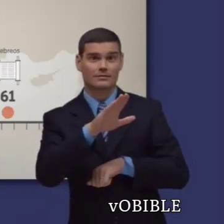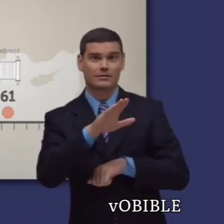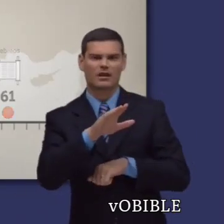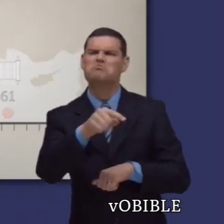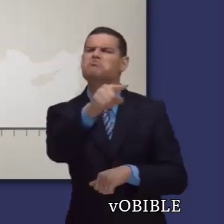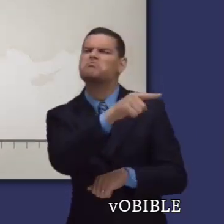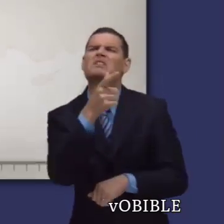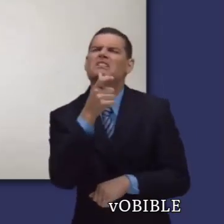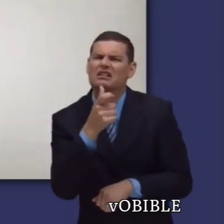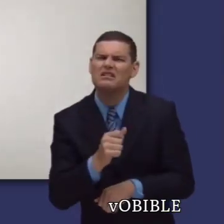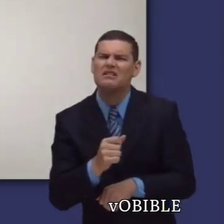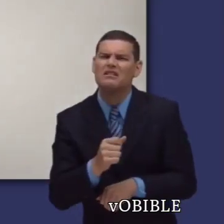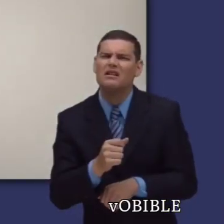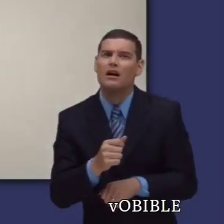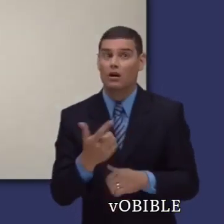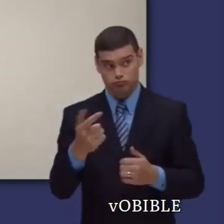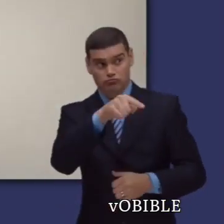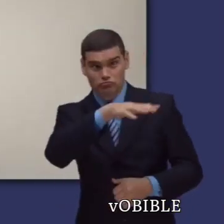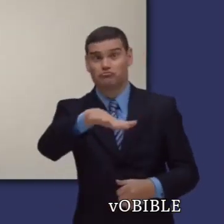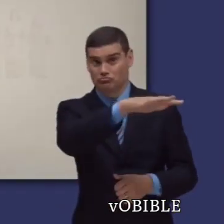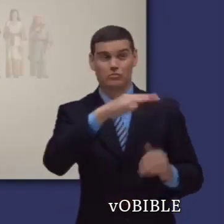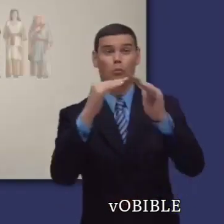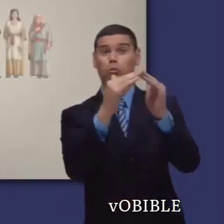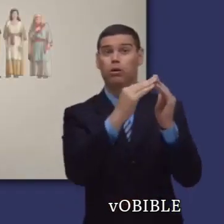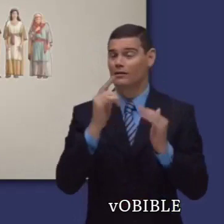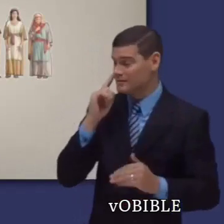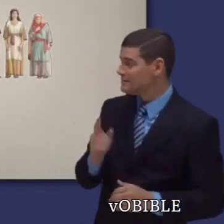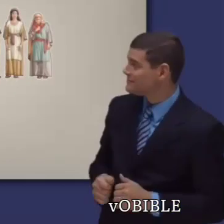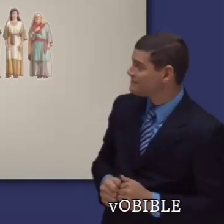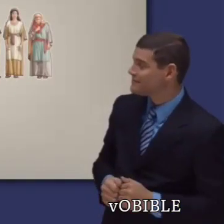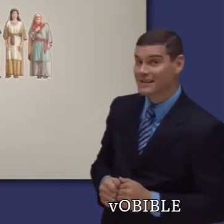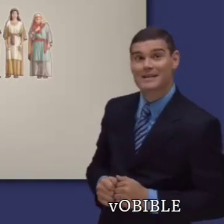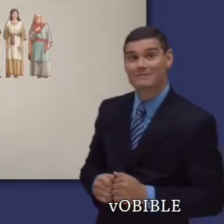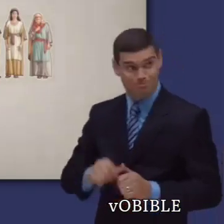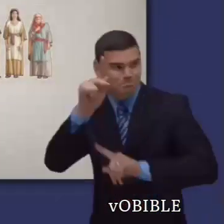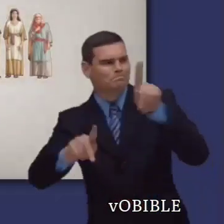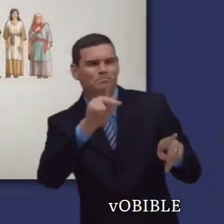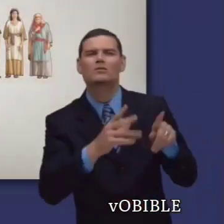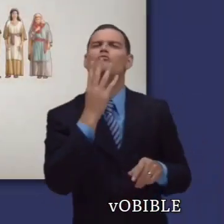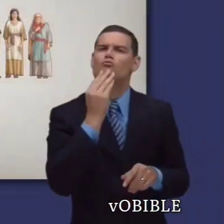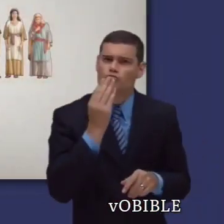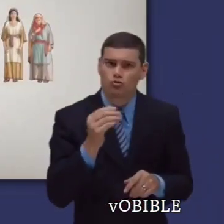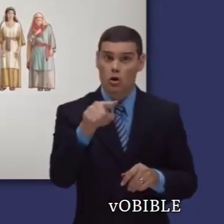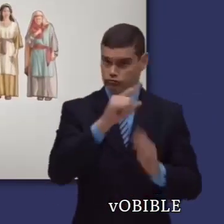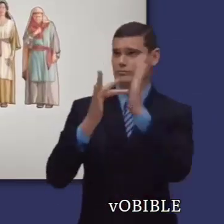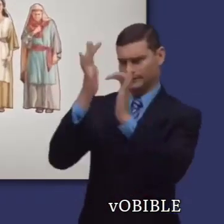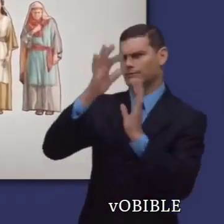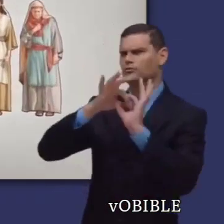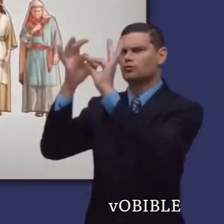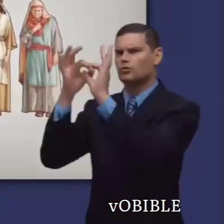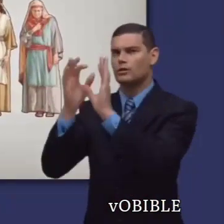de la carta indica que iba dirigida a los cristianos hebreos que vivían en Judea. Muchos eran cristianos desde hacía